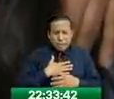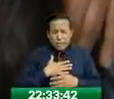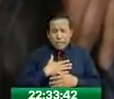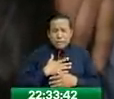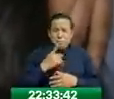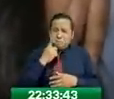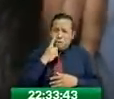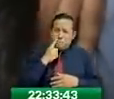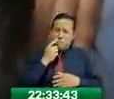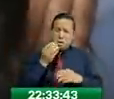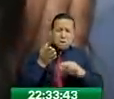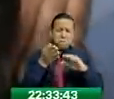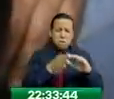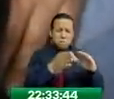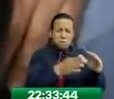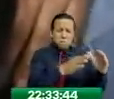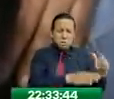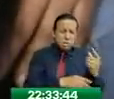quedó.